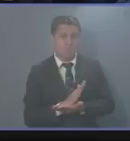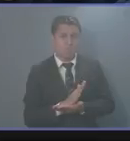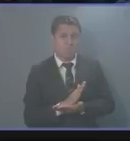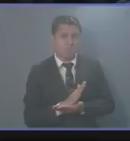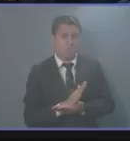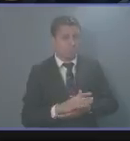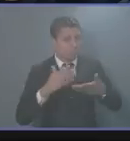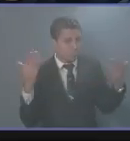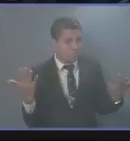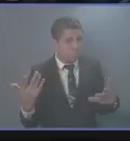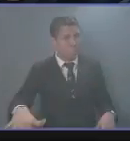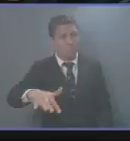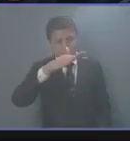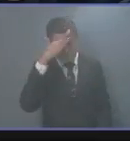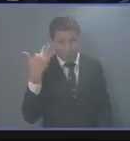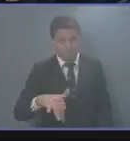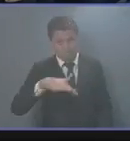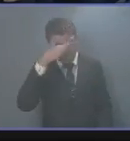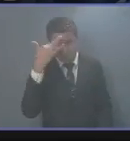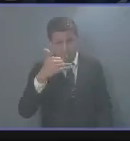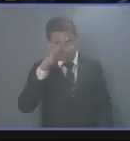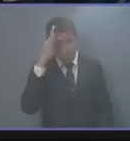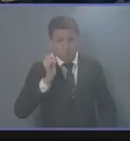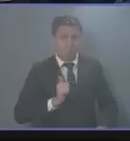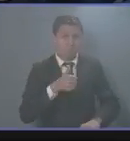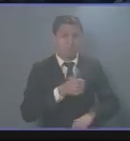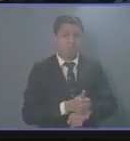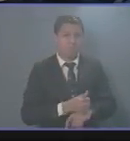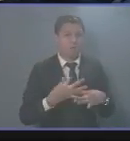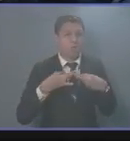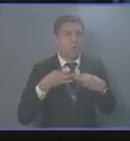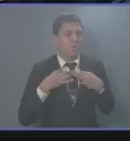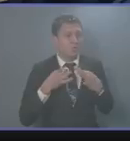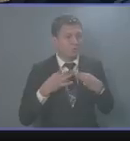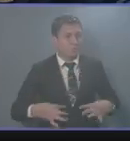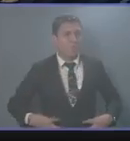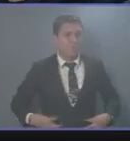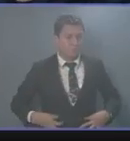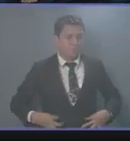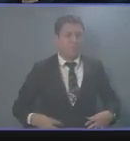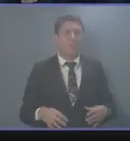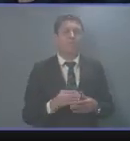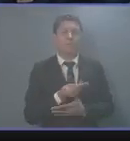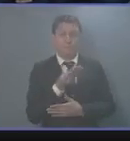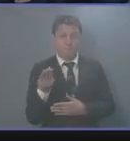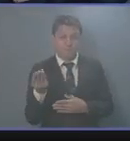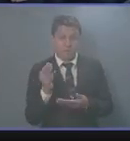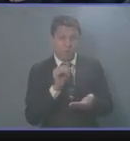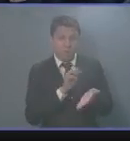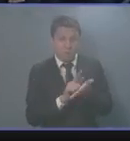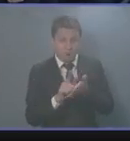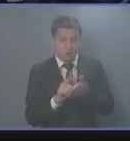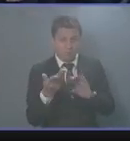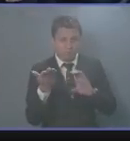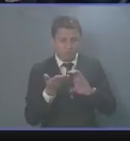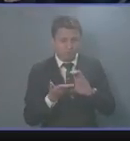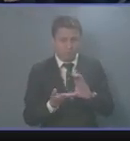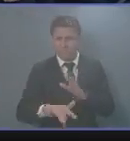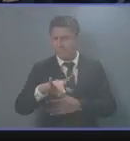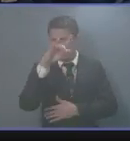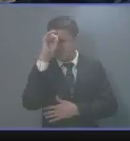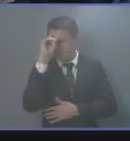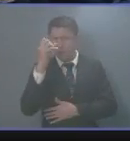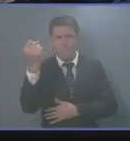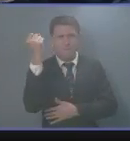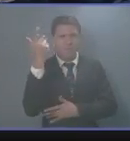del quehacer productivo como es la confección de uniformes, útiles escolares y zapatos. Una labor muy